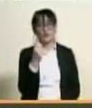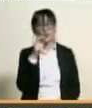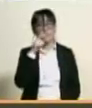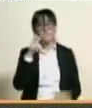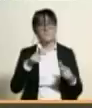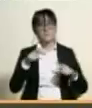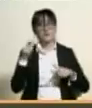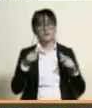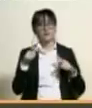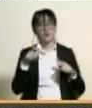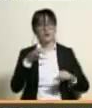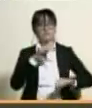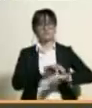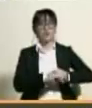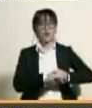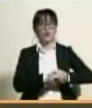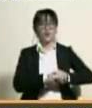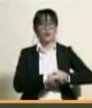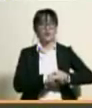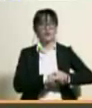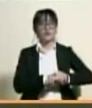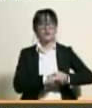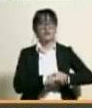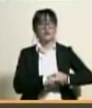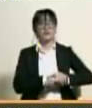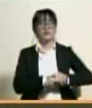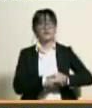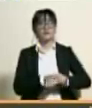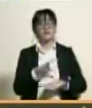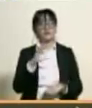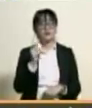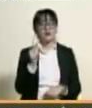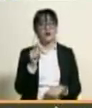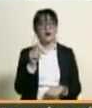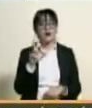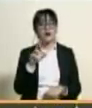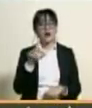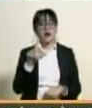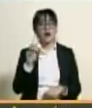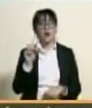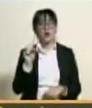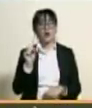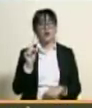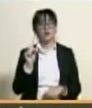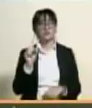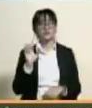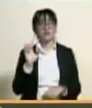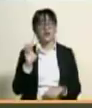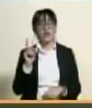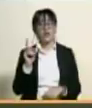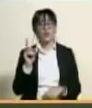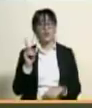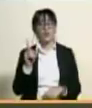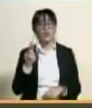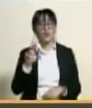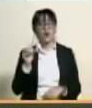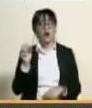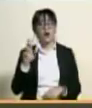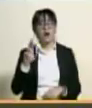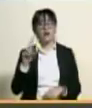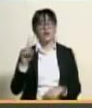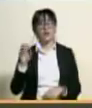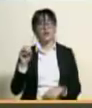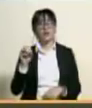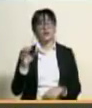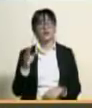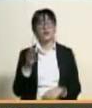personas capturadas con el ciudadano Carlos Eduardo Colmenares Marrón, quien es dueño de la página